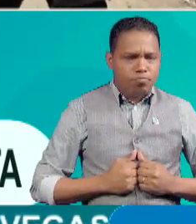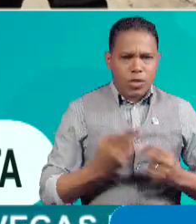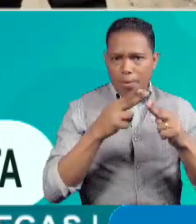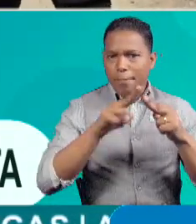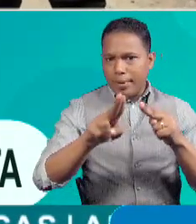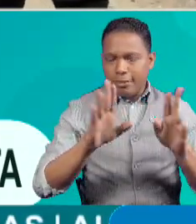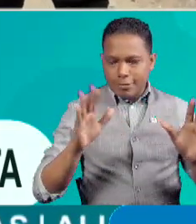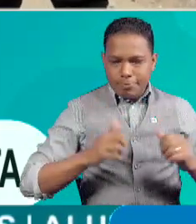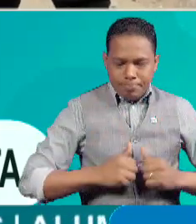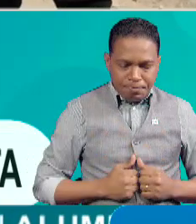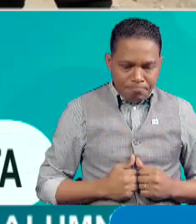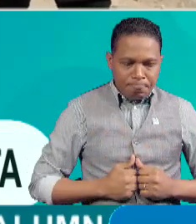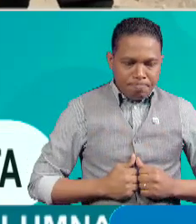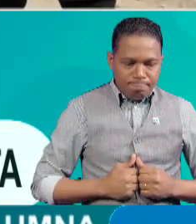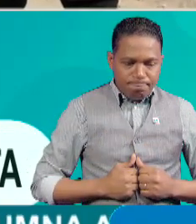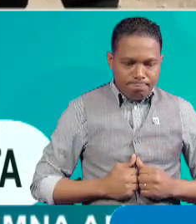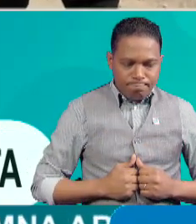breve.